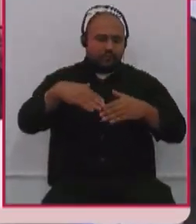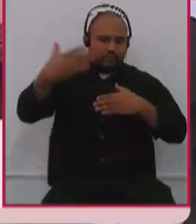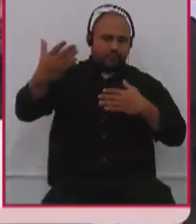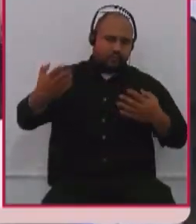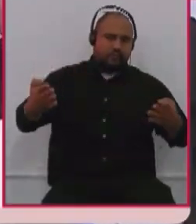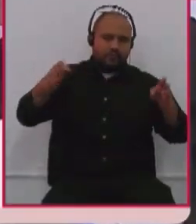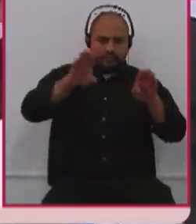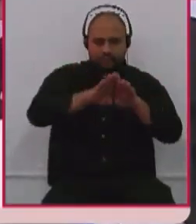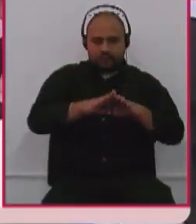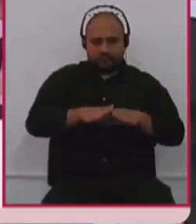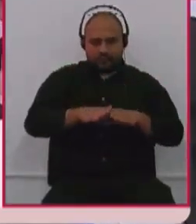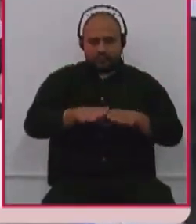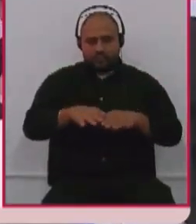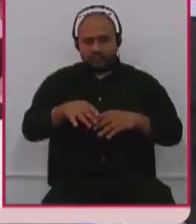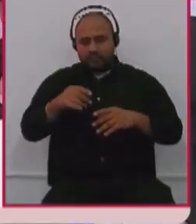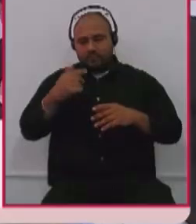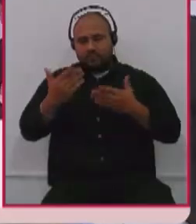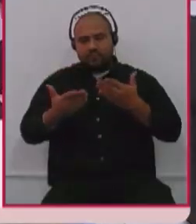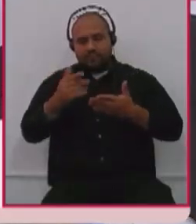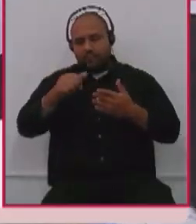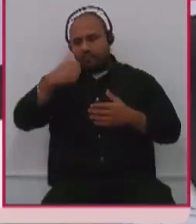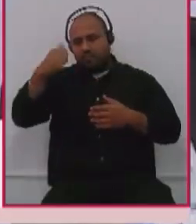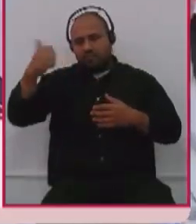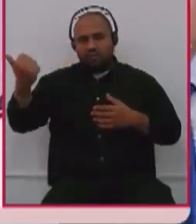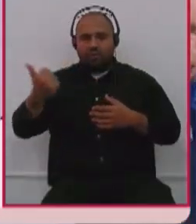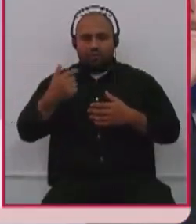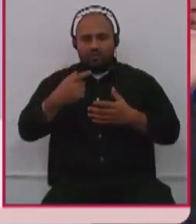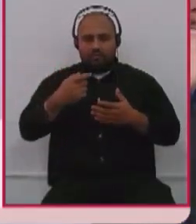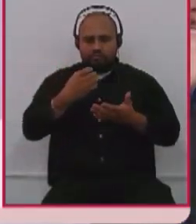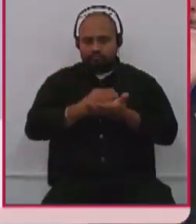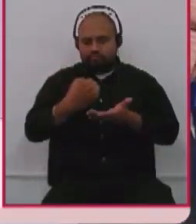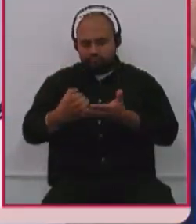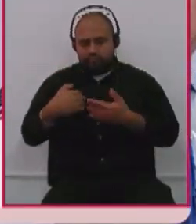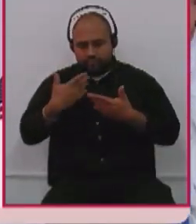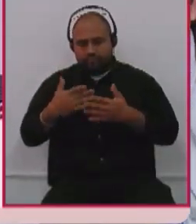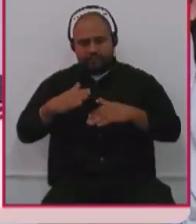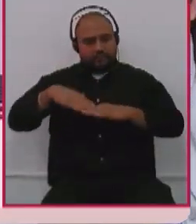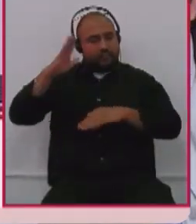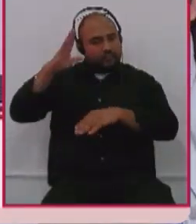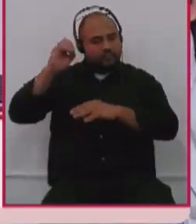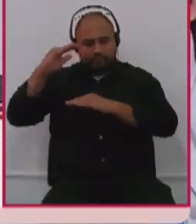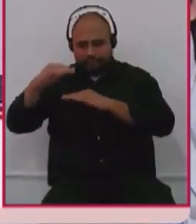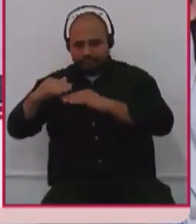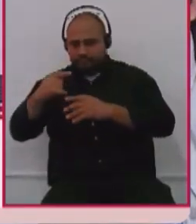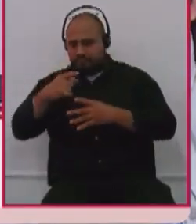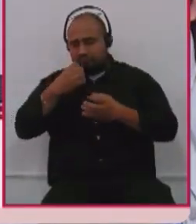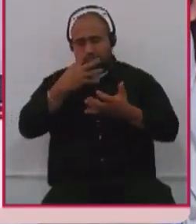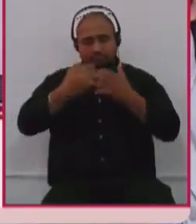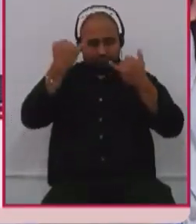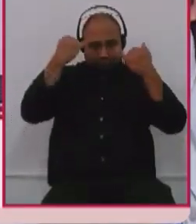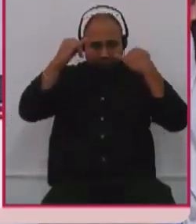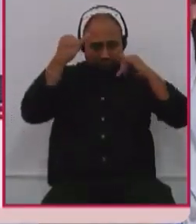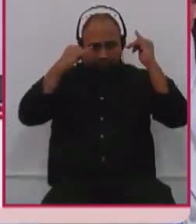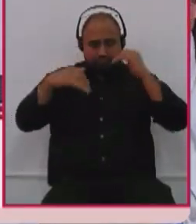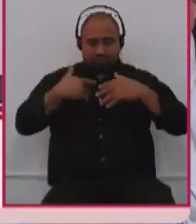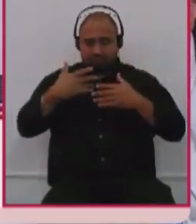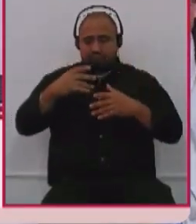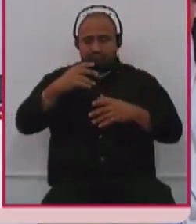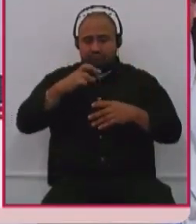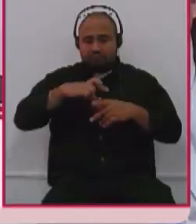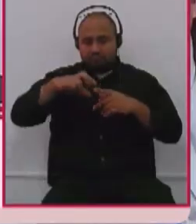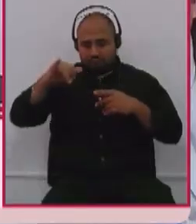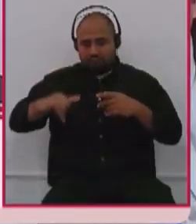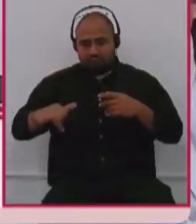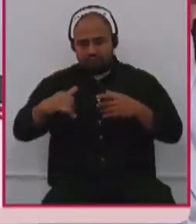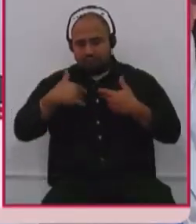problema futuro que genere otro tipo de costos. Pero por supuesto que sí, o sea, pueden salir varias ideas y hay un proyecto que precisamente